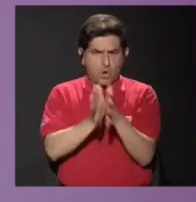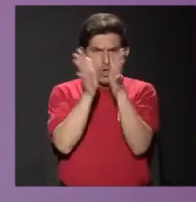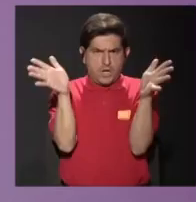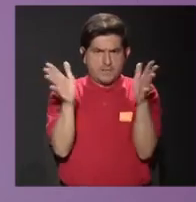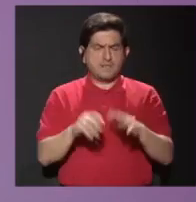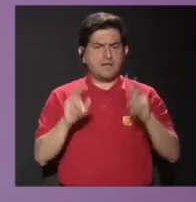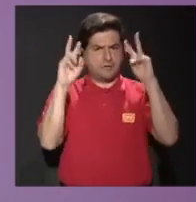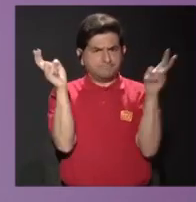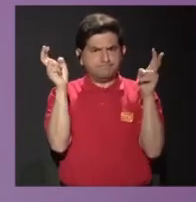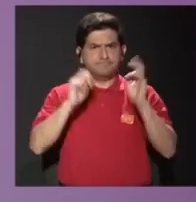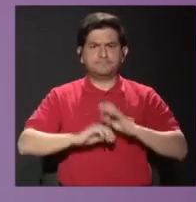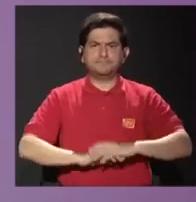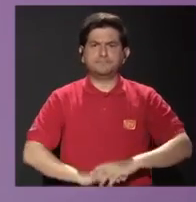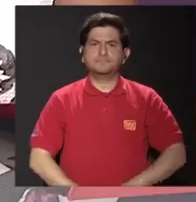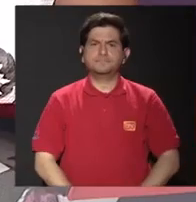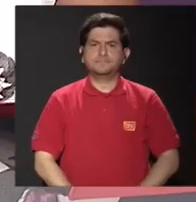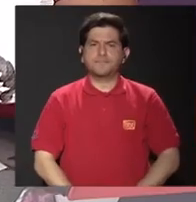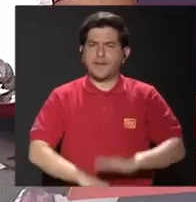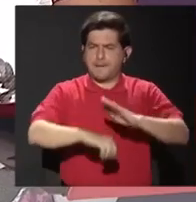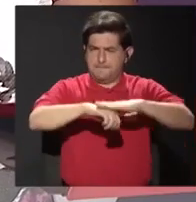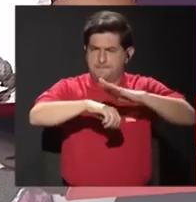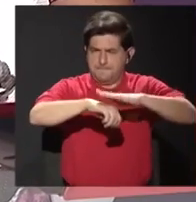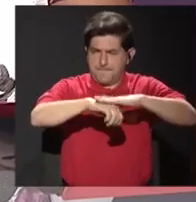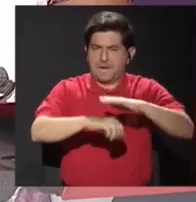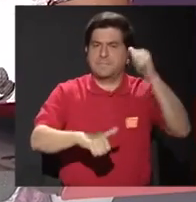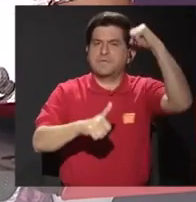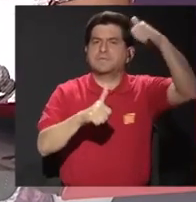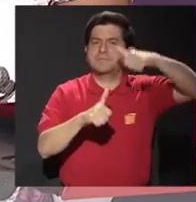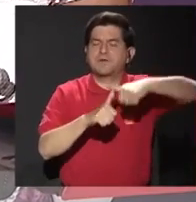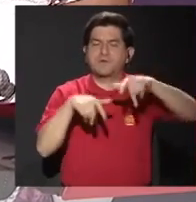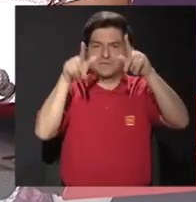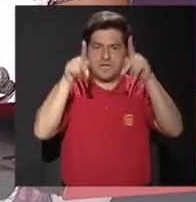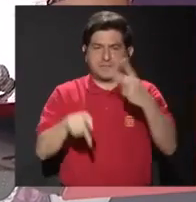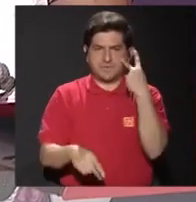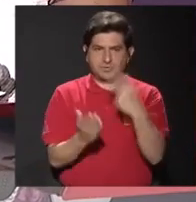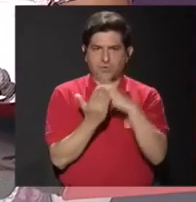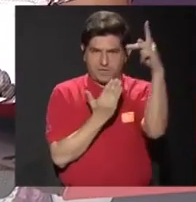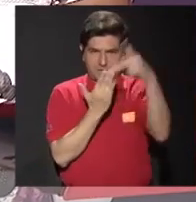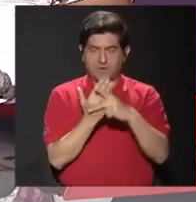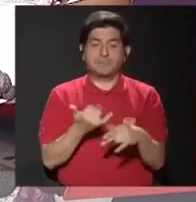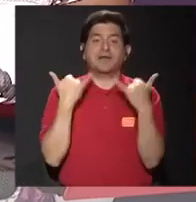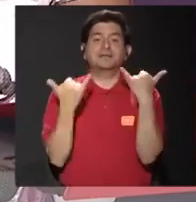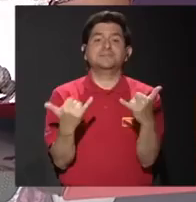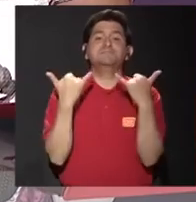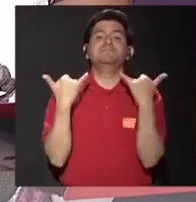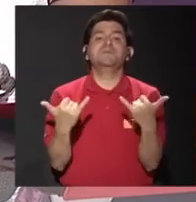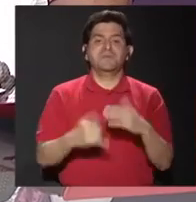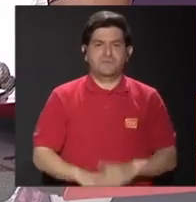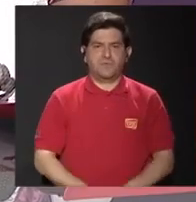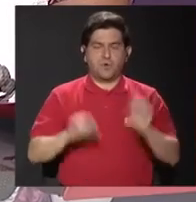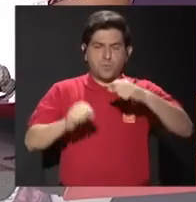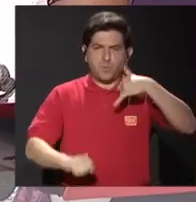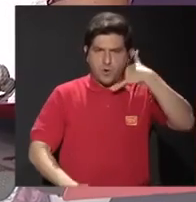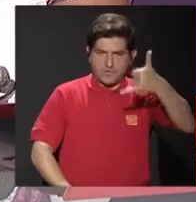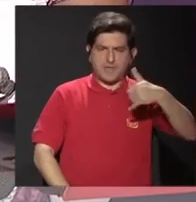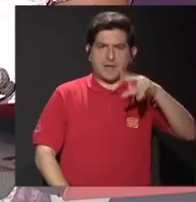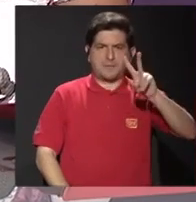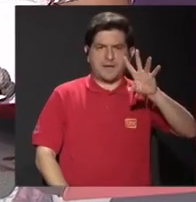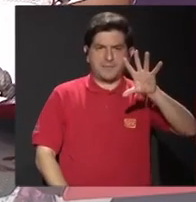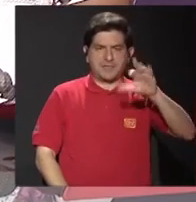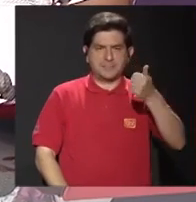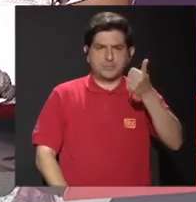pública en esta materia deben segundito para recordarle a nuestro público que estamos en vivo que puede llamarnos al